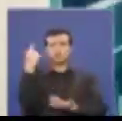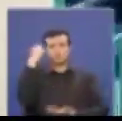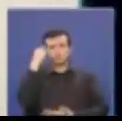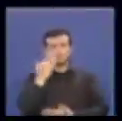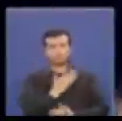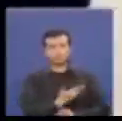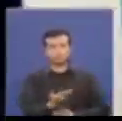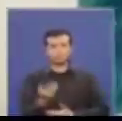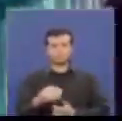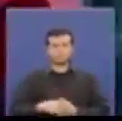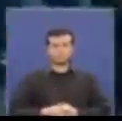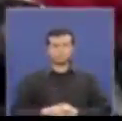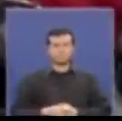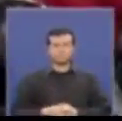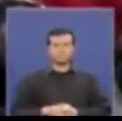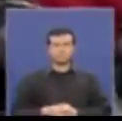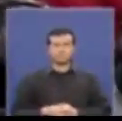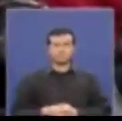gobernación.